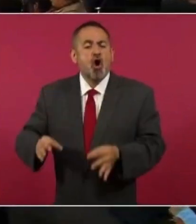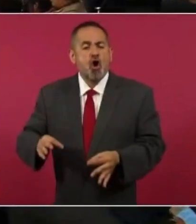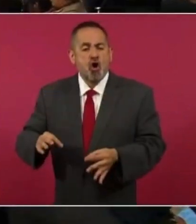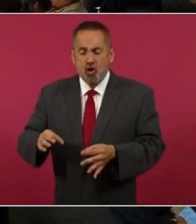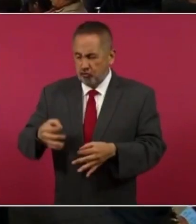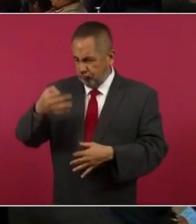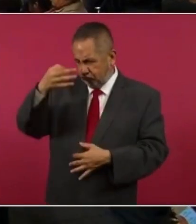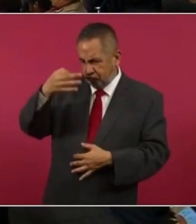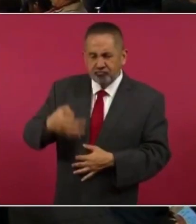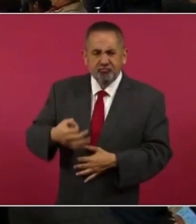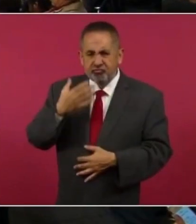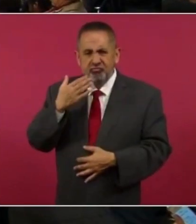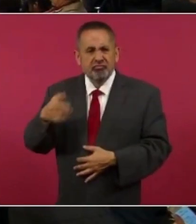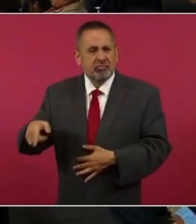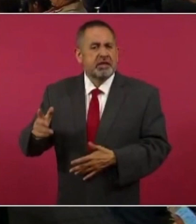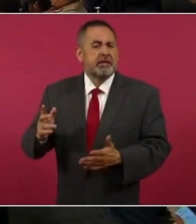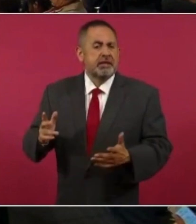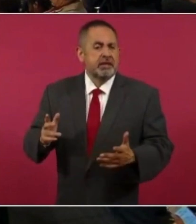legal,